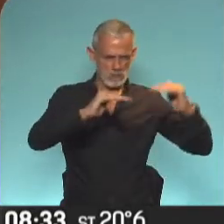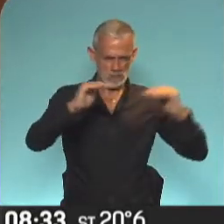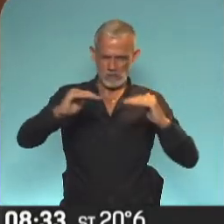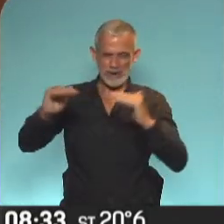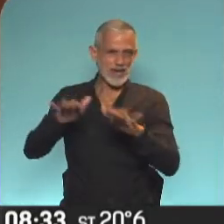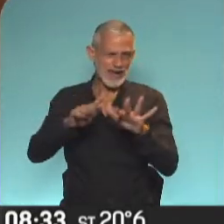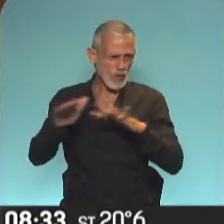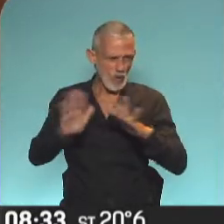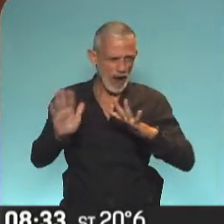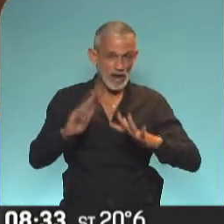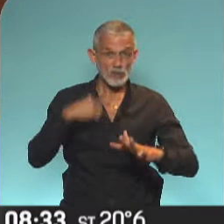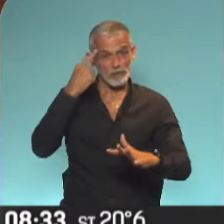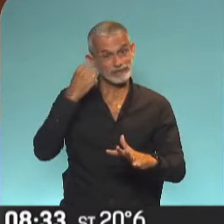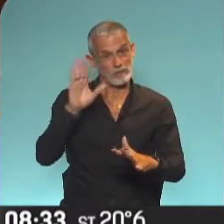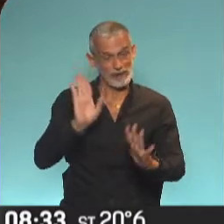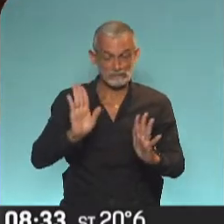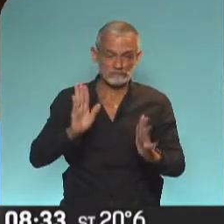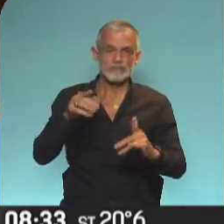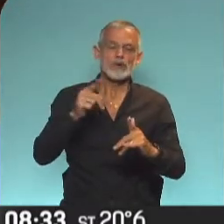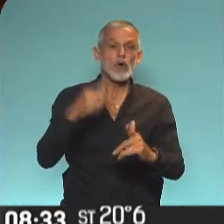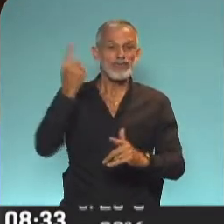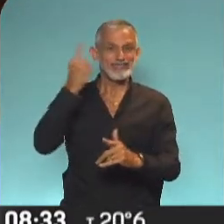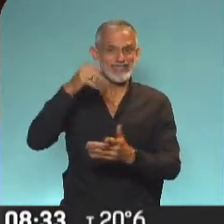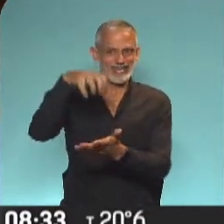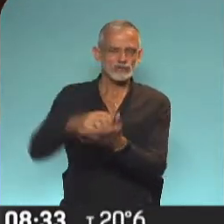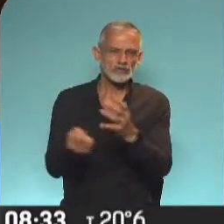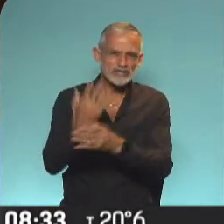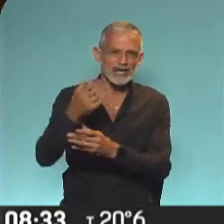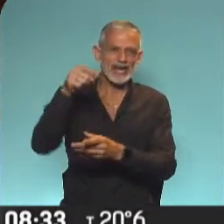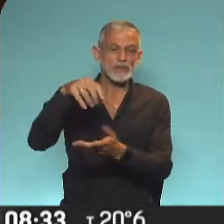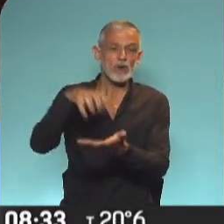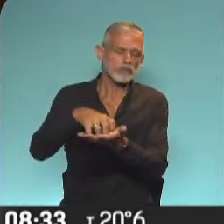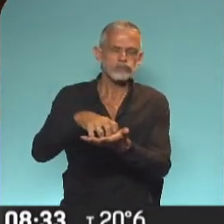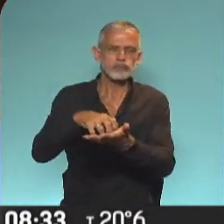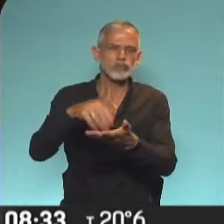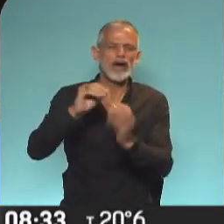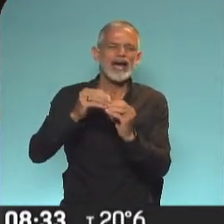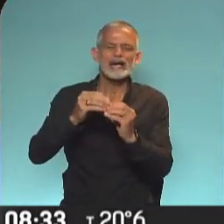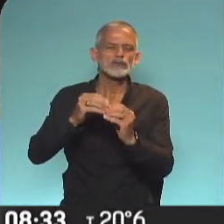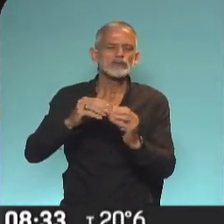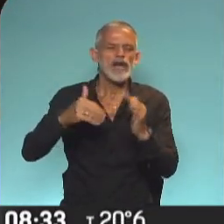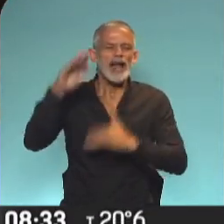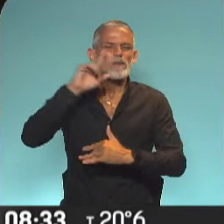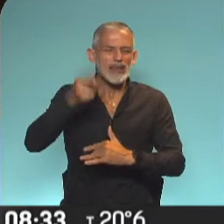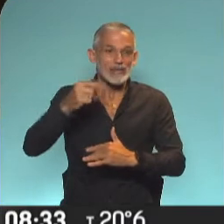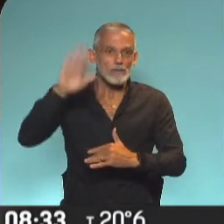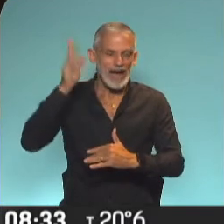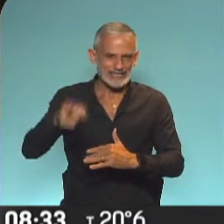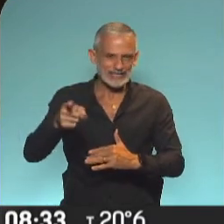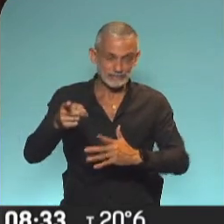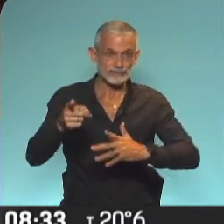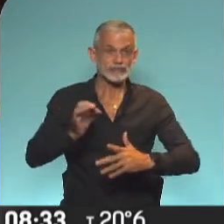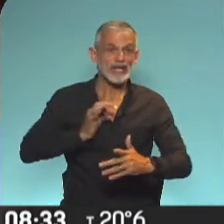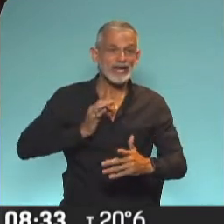parecido. Nosotros reforzamos una dirección que la creamos que se llama de casos críticos y alto riesgo. Se atendieron en el año alrededor